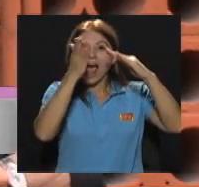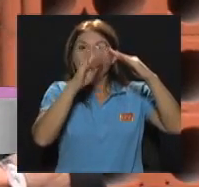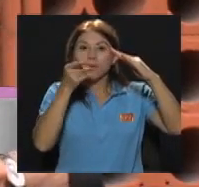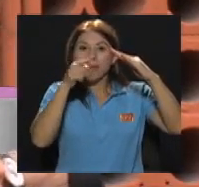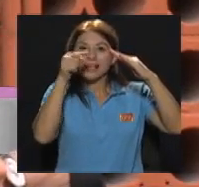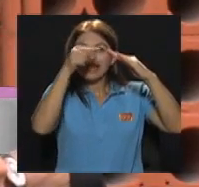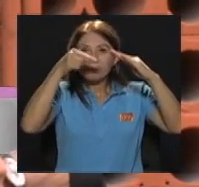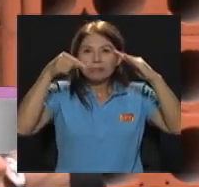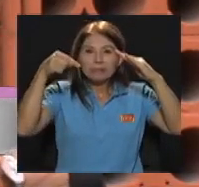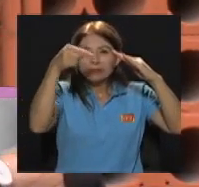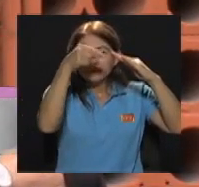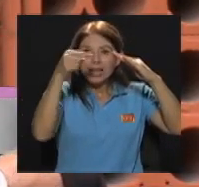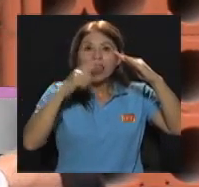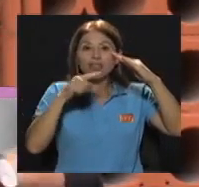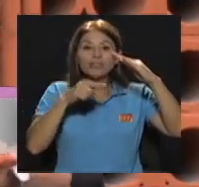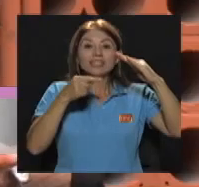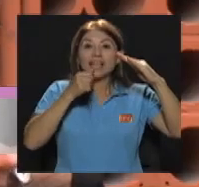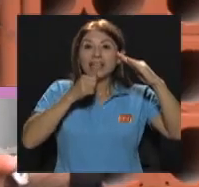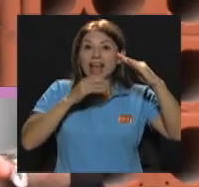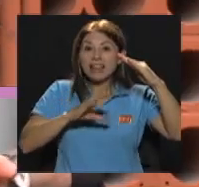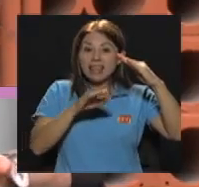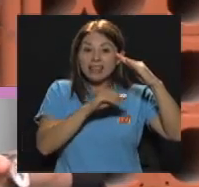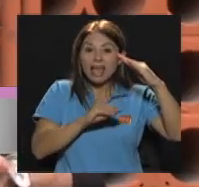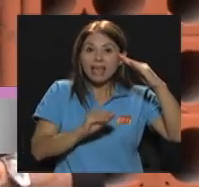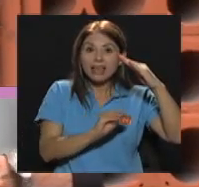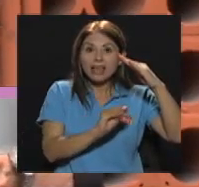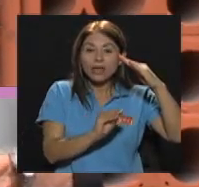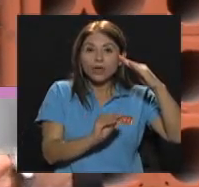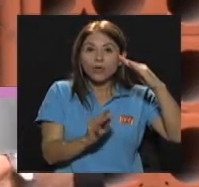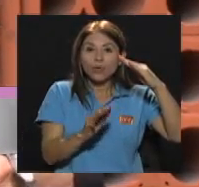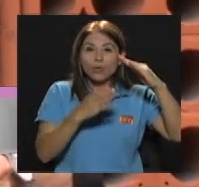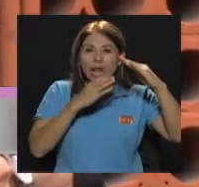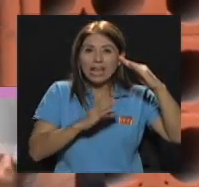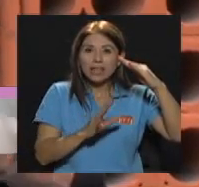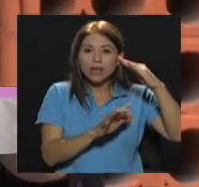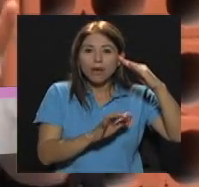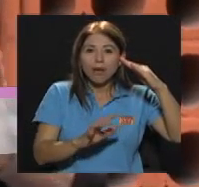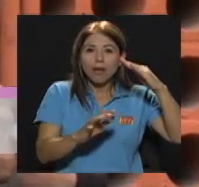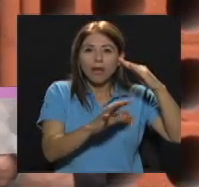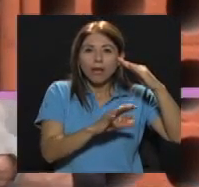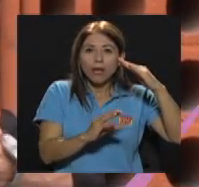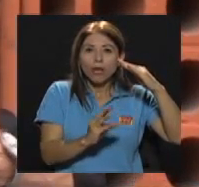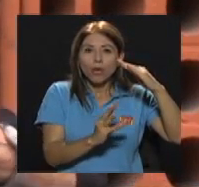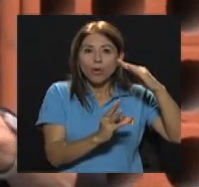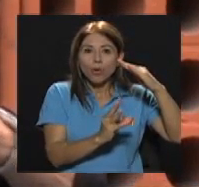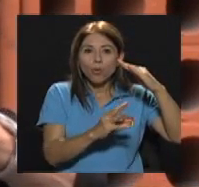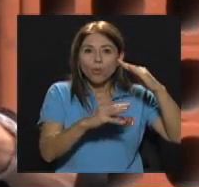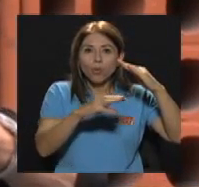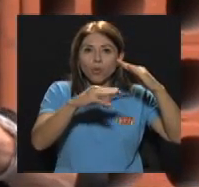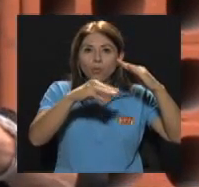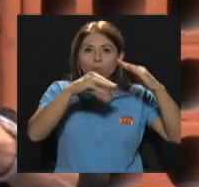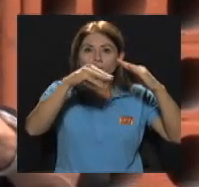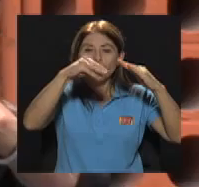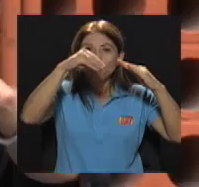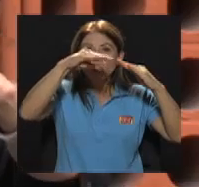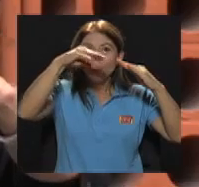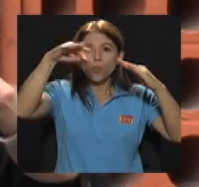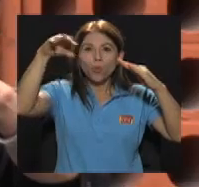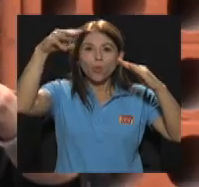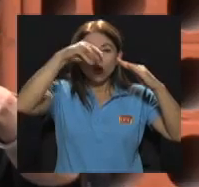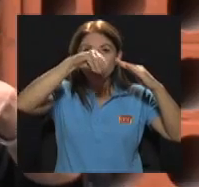Es mucho más denso, entonces sube mucho más rápido al tipo chimenea. Entonces, el aire caliente que está viciado sube, sale por